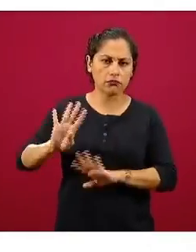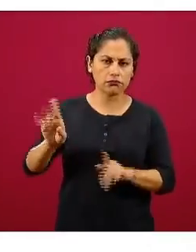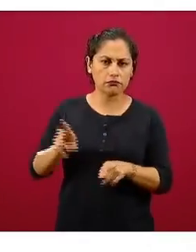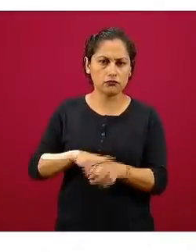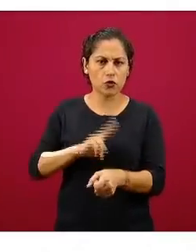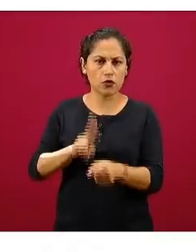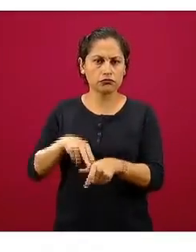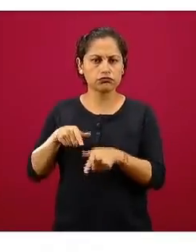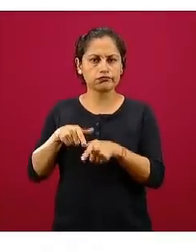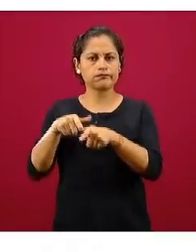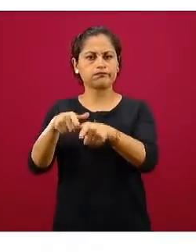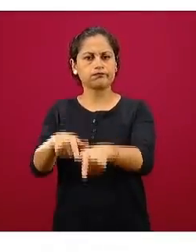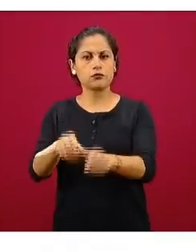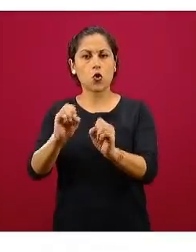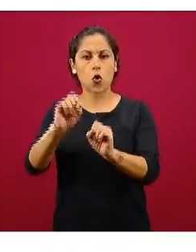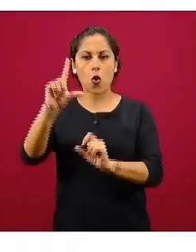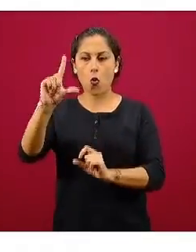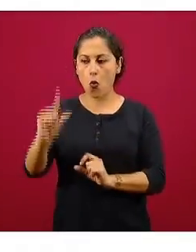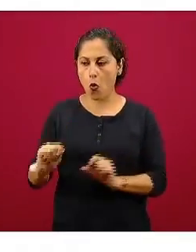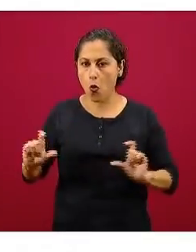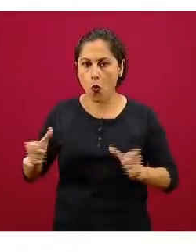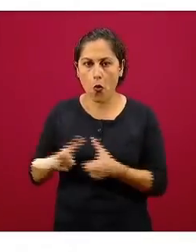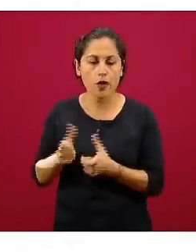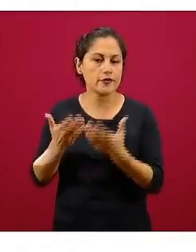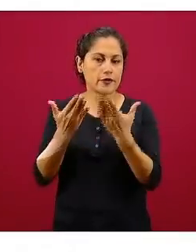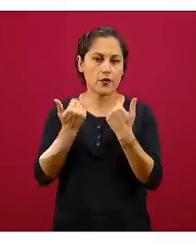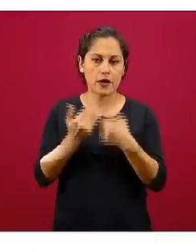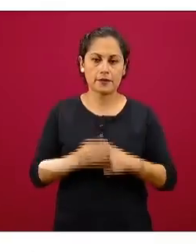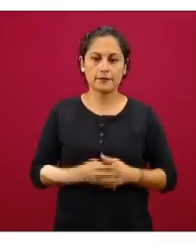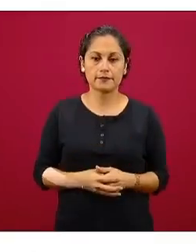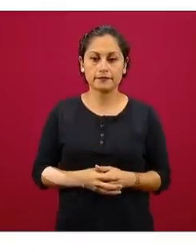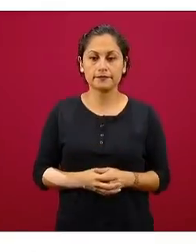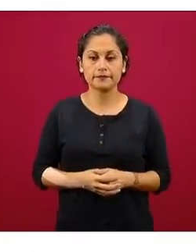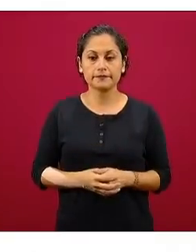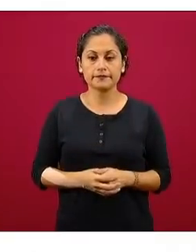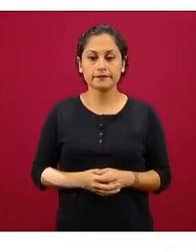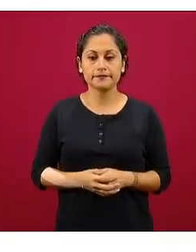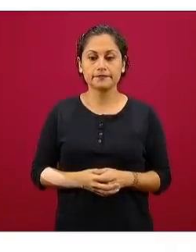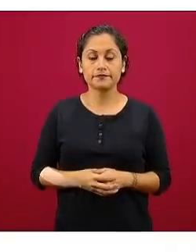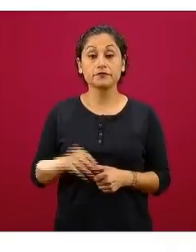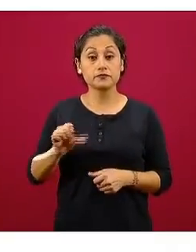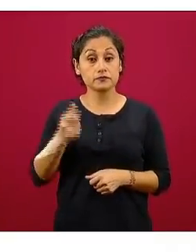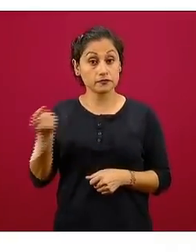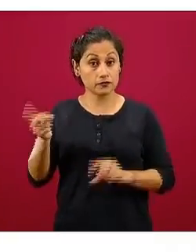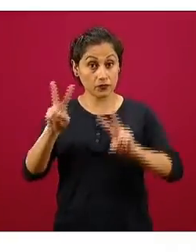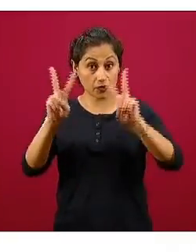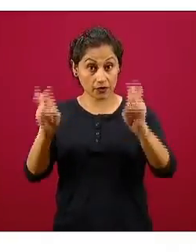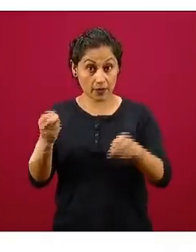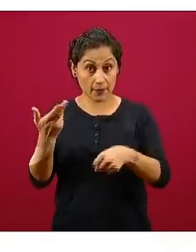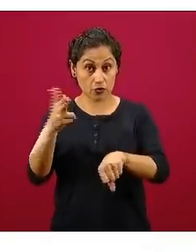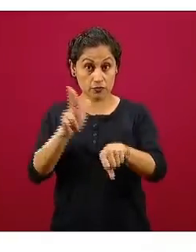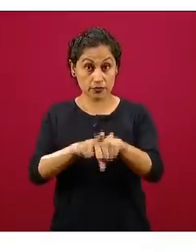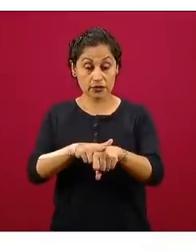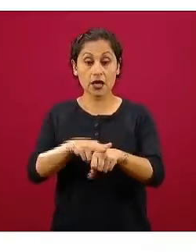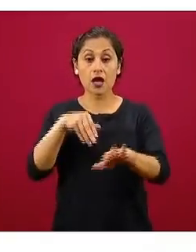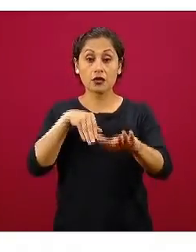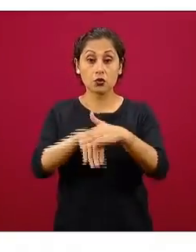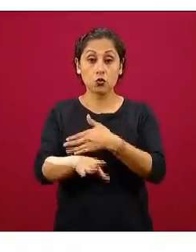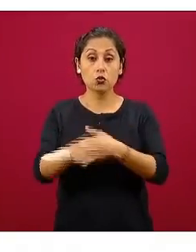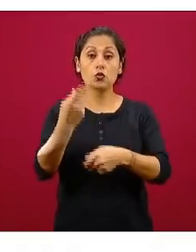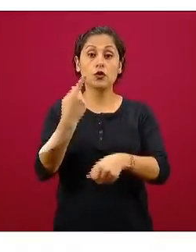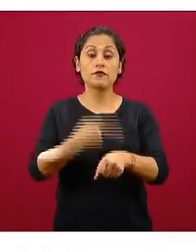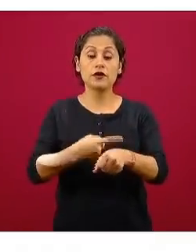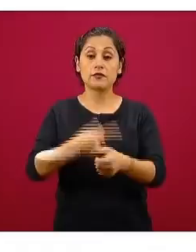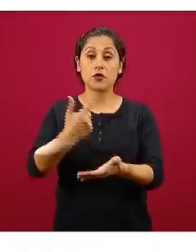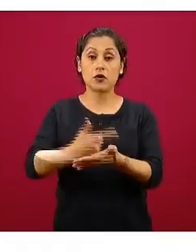ni tampoco descensos en ese sentido. La siguiente. Y las terapias intensivas, igual, plana en la